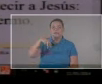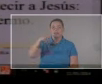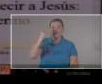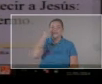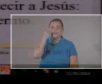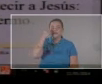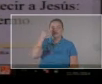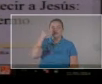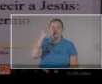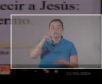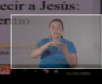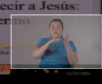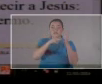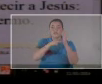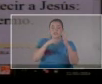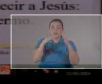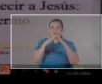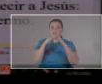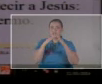de la aflicción,